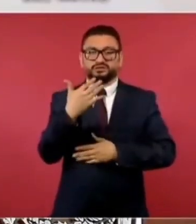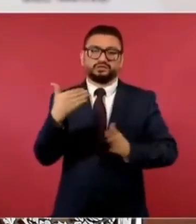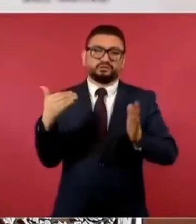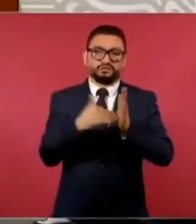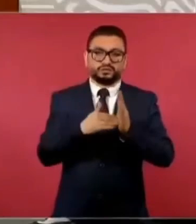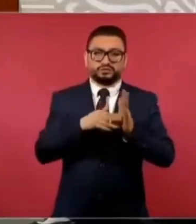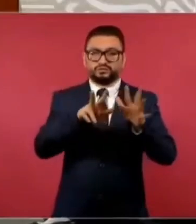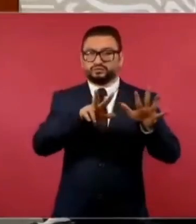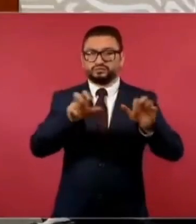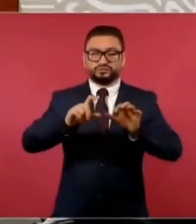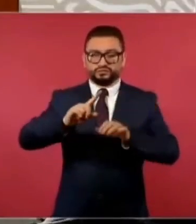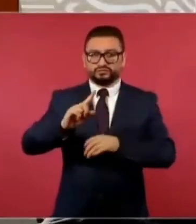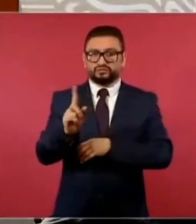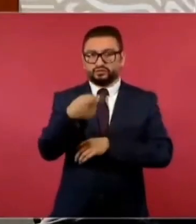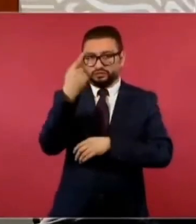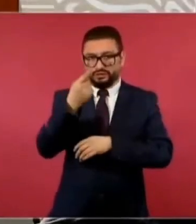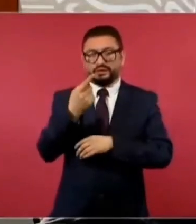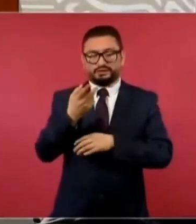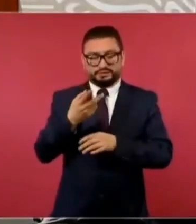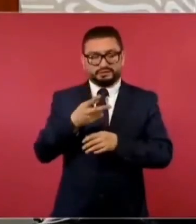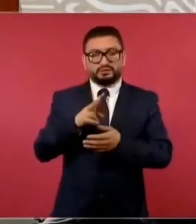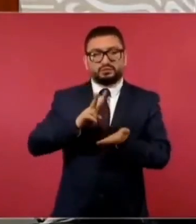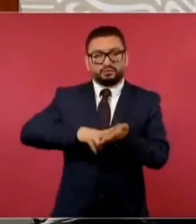$555,800 en avalúo.